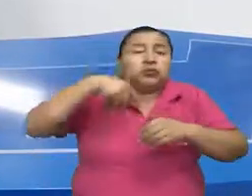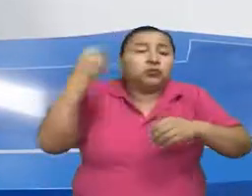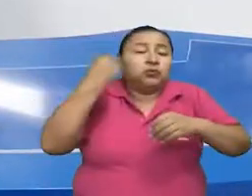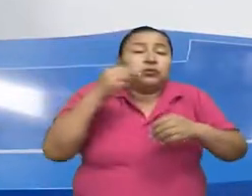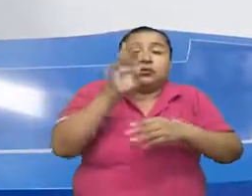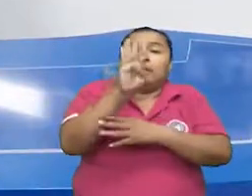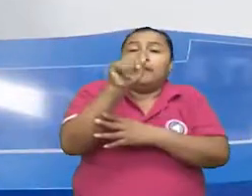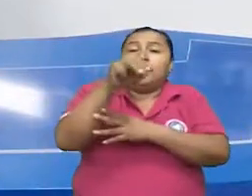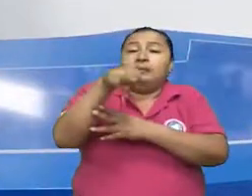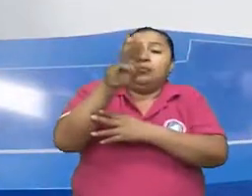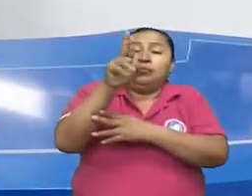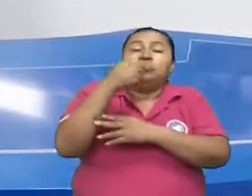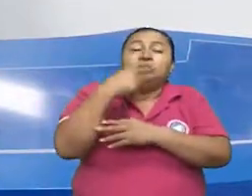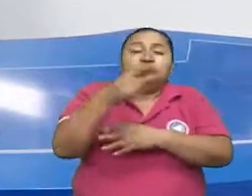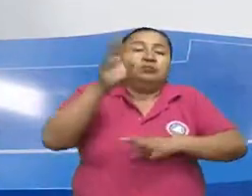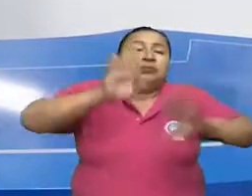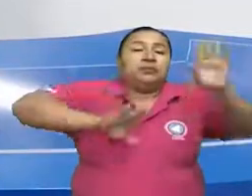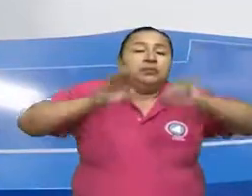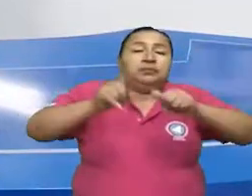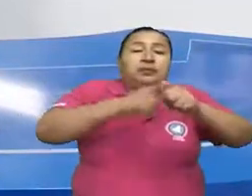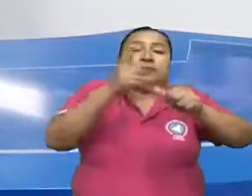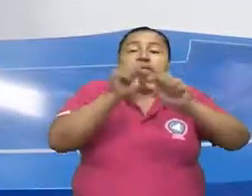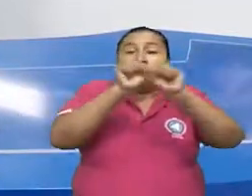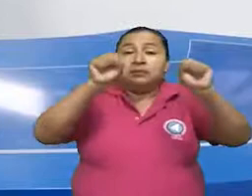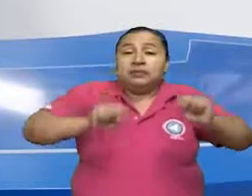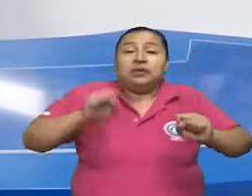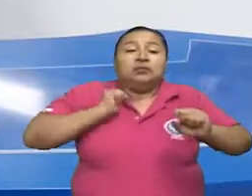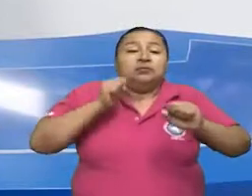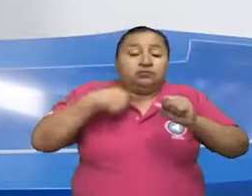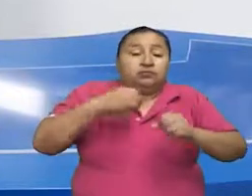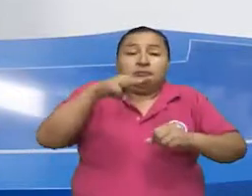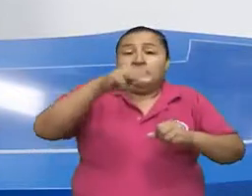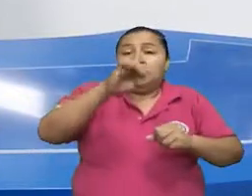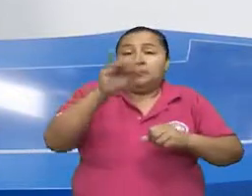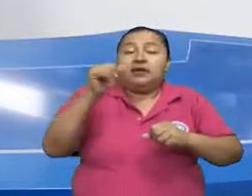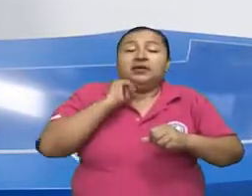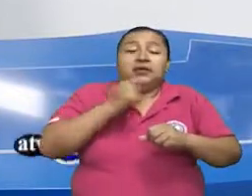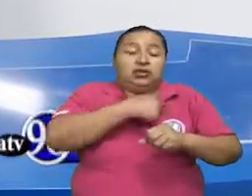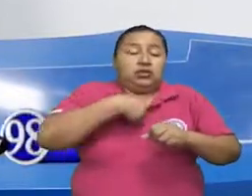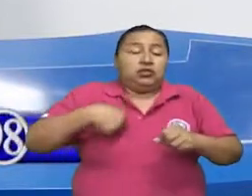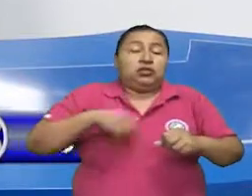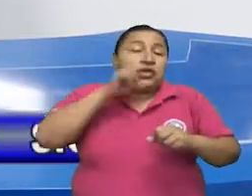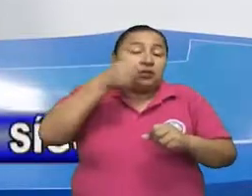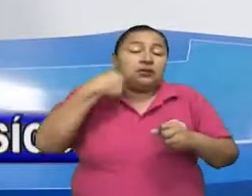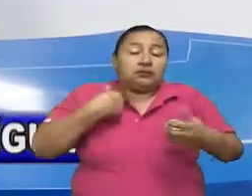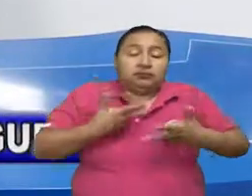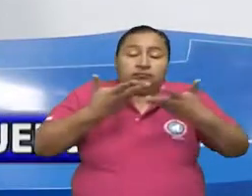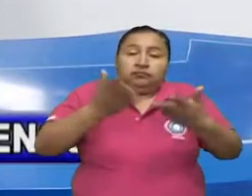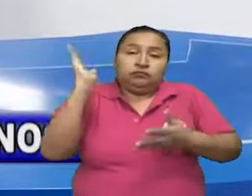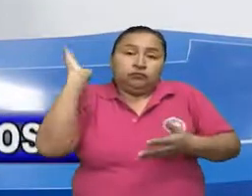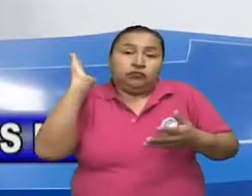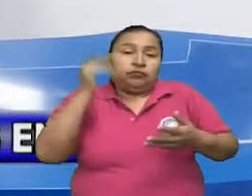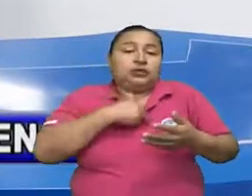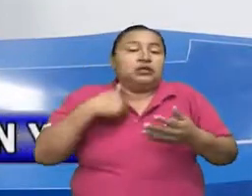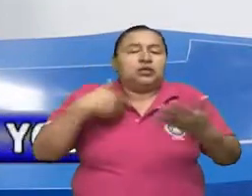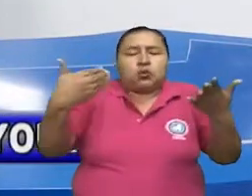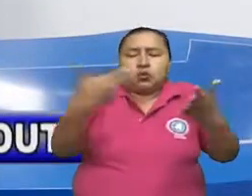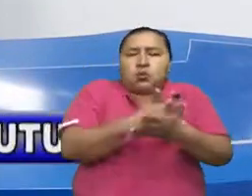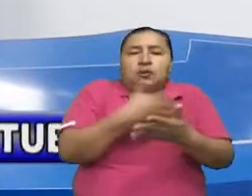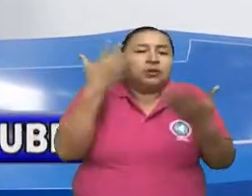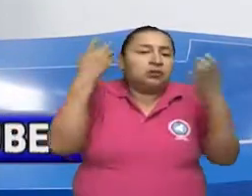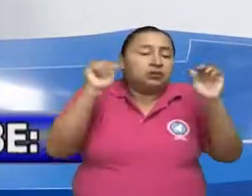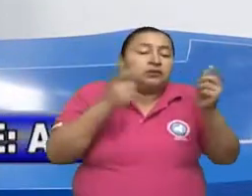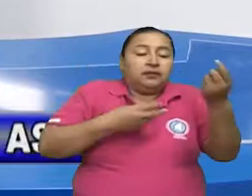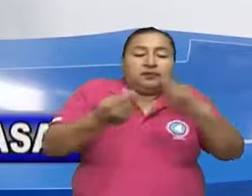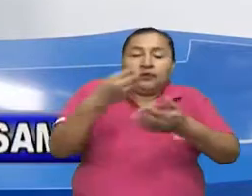bambú participan en el primer taller comunitario que el MEFCA y China Taiwán imparten con el objetivo de crear nuevos negocios y mejorar